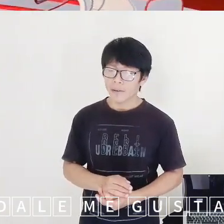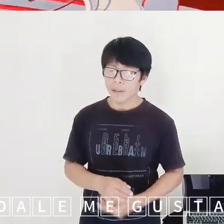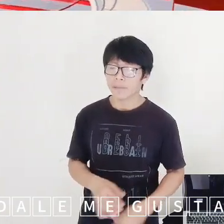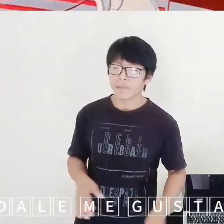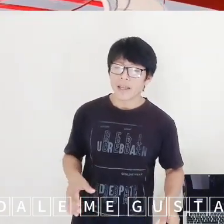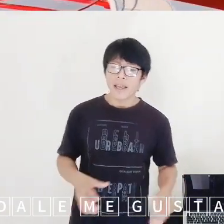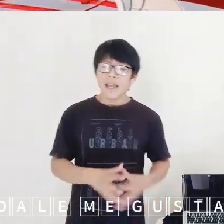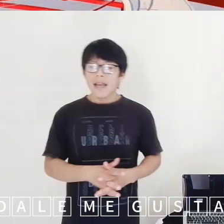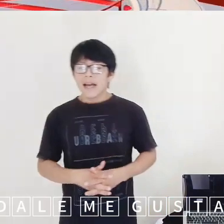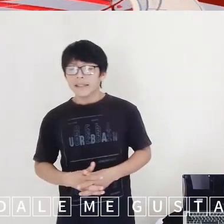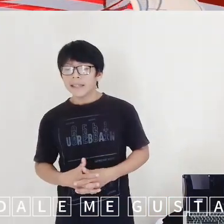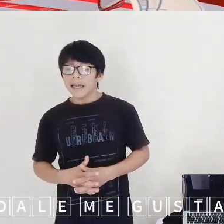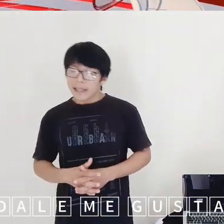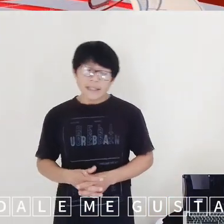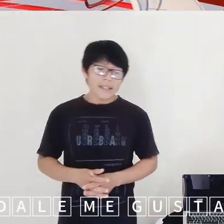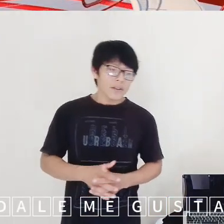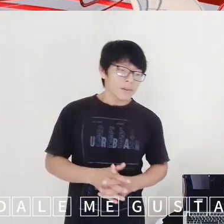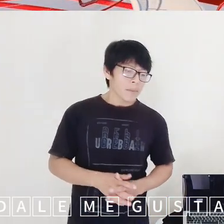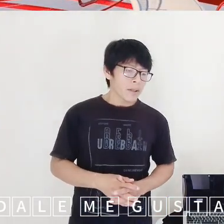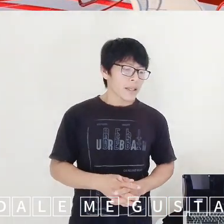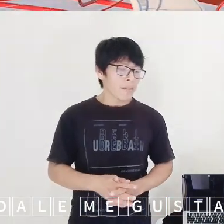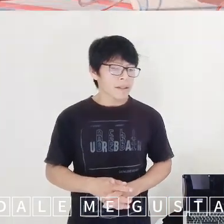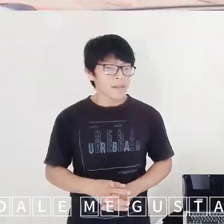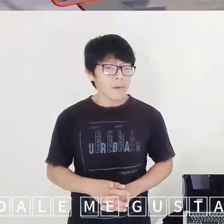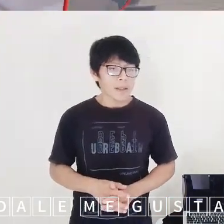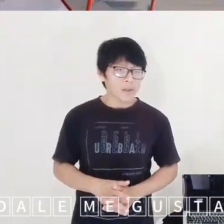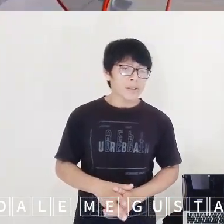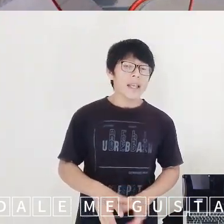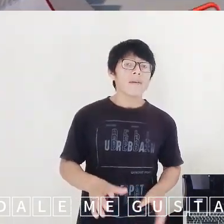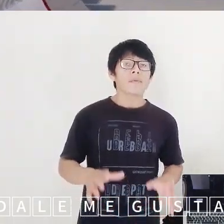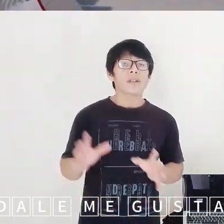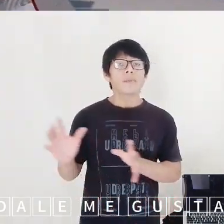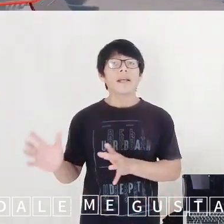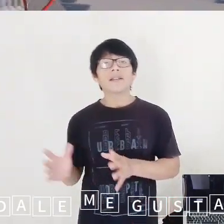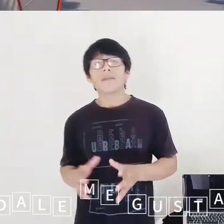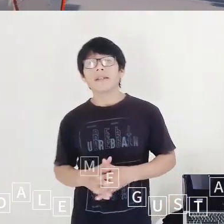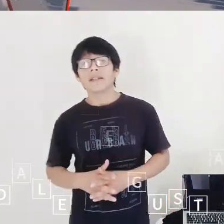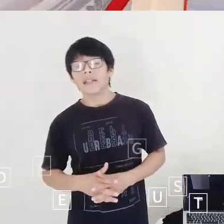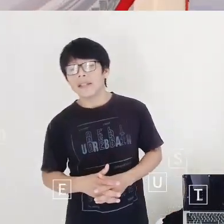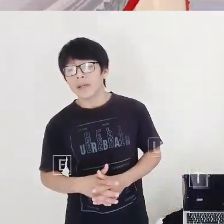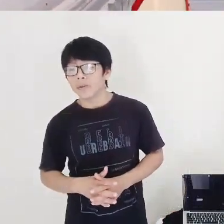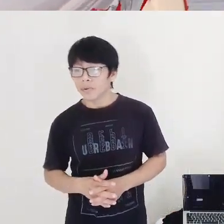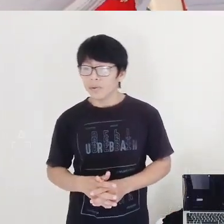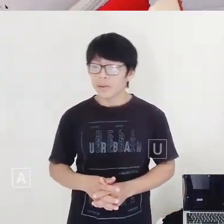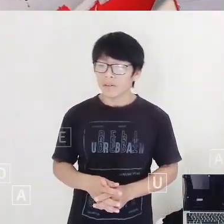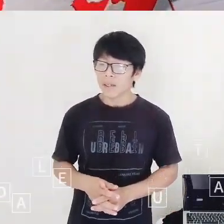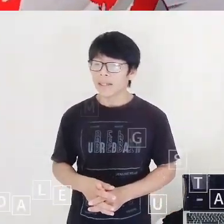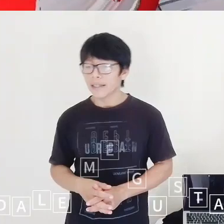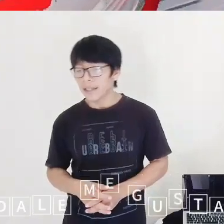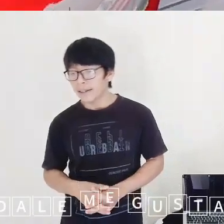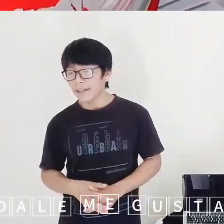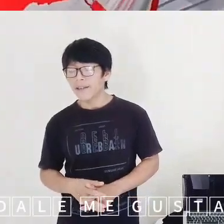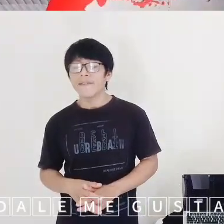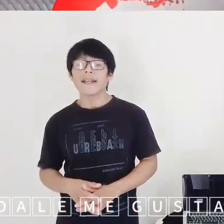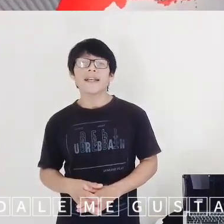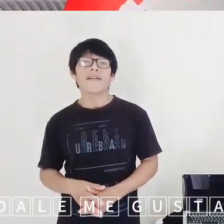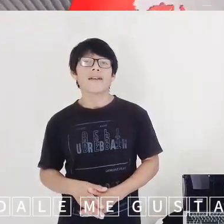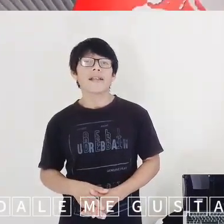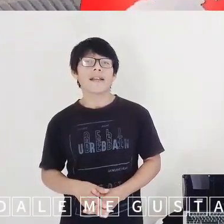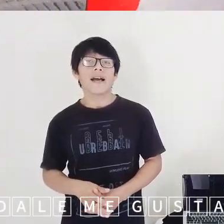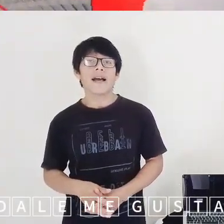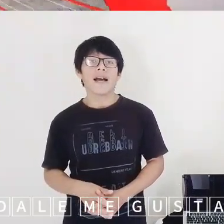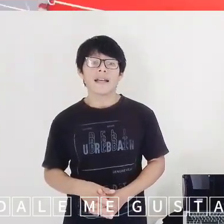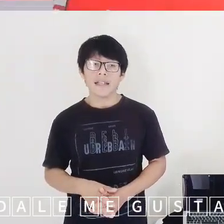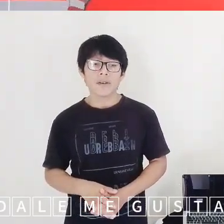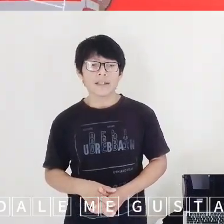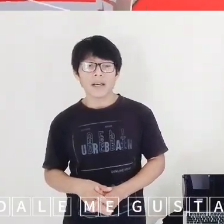serio. Bueno, así que así es, señores, vamos a ver qué más información sale, vamos a esperar hasta el 27 de junio, cuál es la sentencia final que le van a